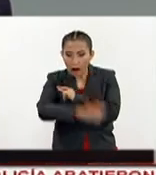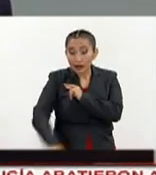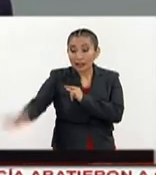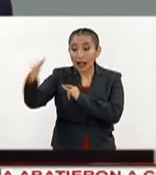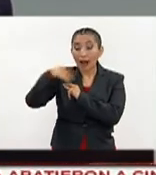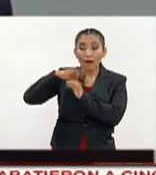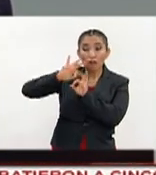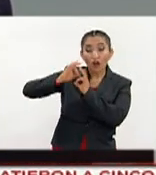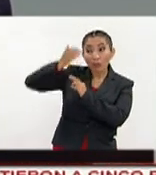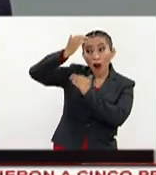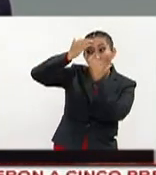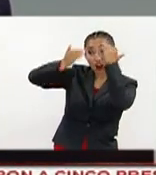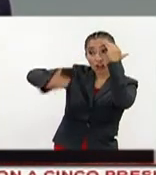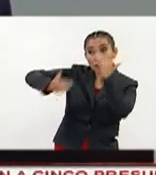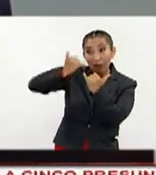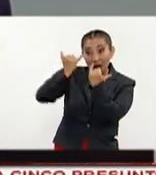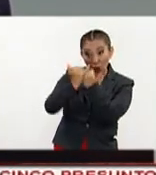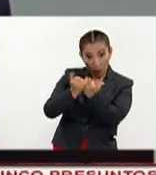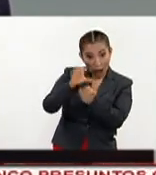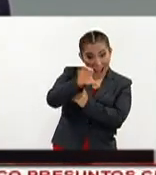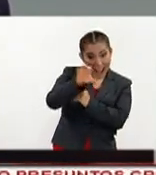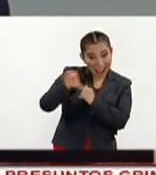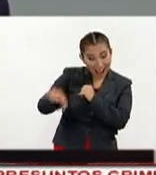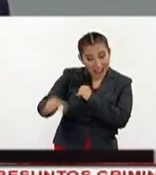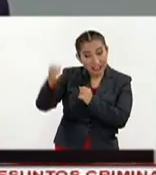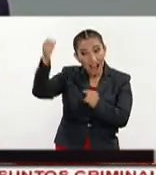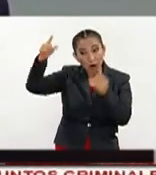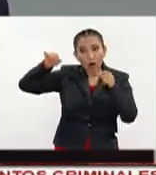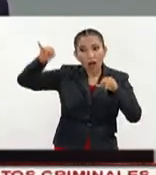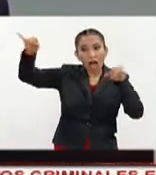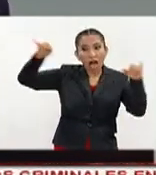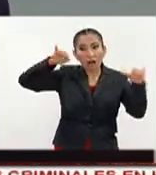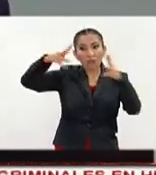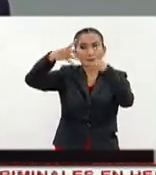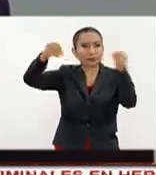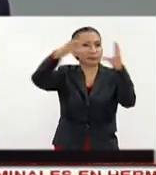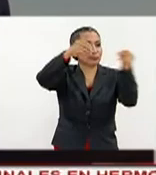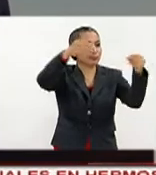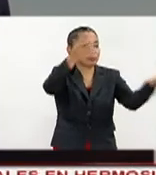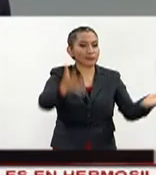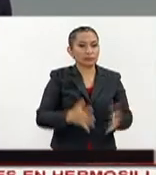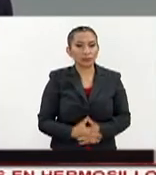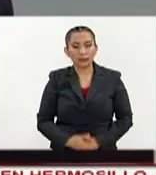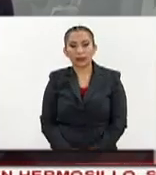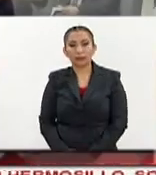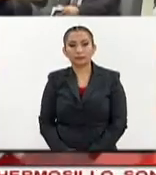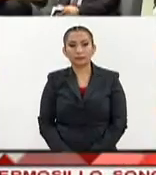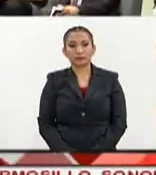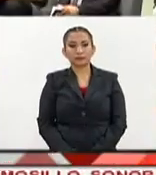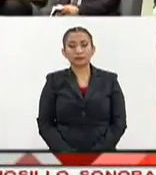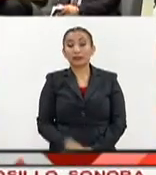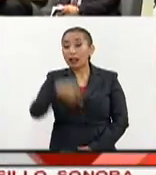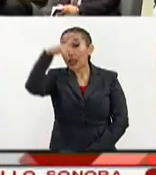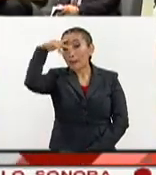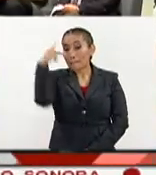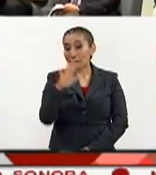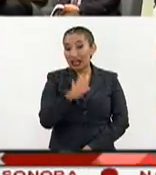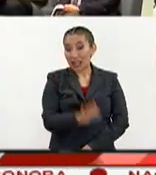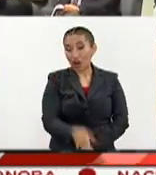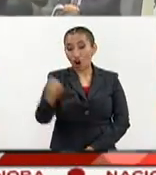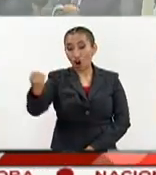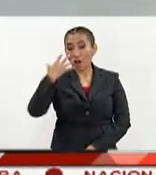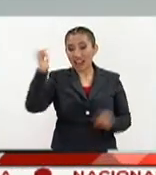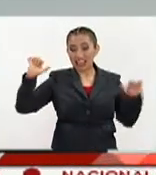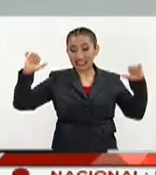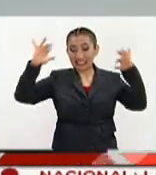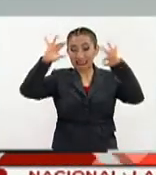del conocimiento no están igual de distribuidos y algunos ya están desapareciendo. En México, esta